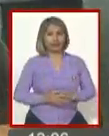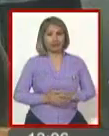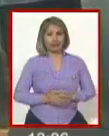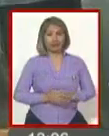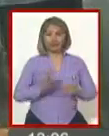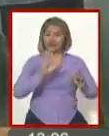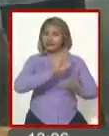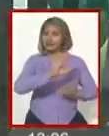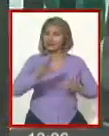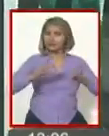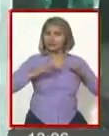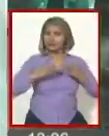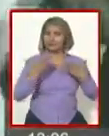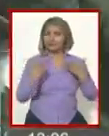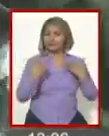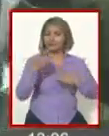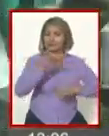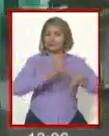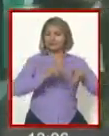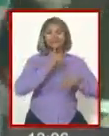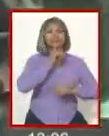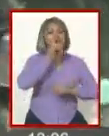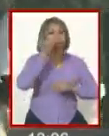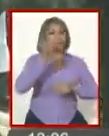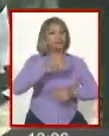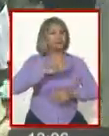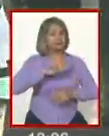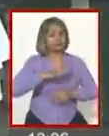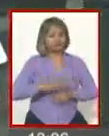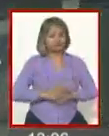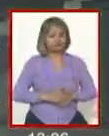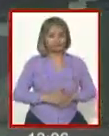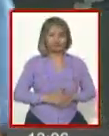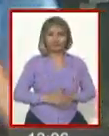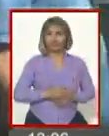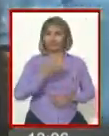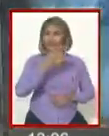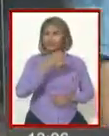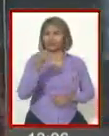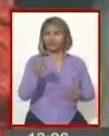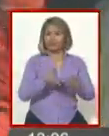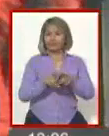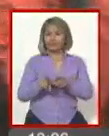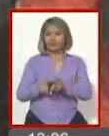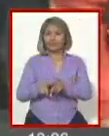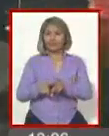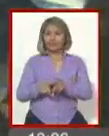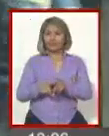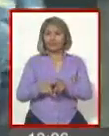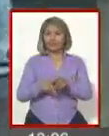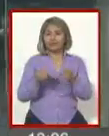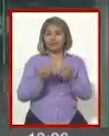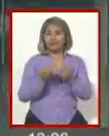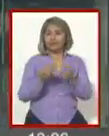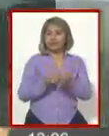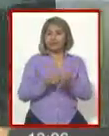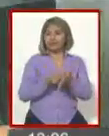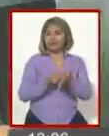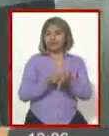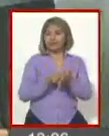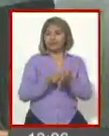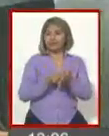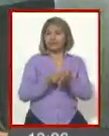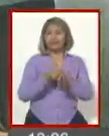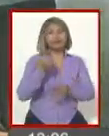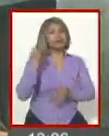a la capacidad que tiene de gente que es asegurada, bien, ¿no? Y así creo que generaría mejores ingresos y más